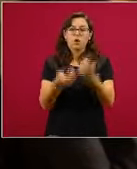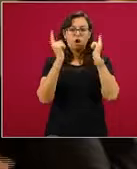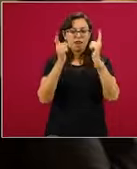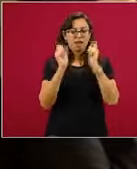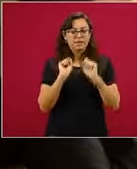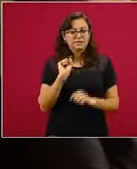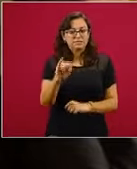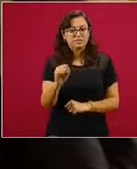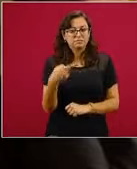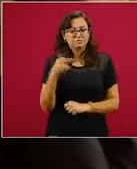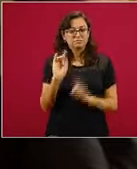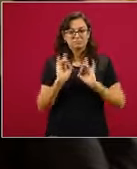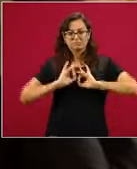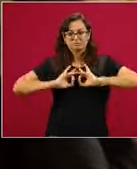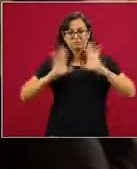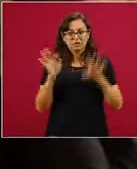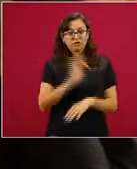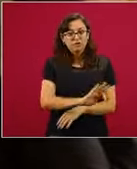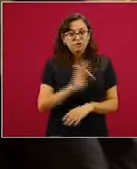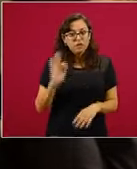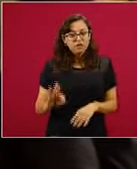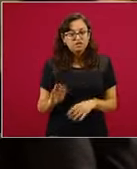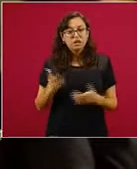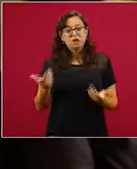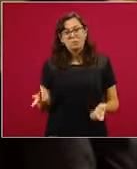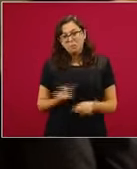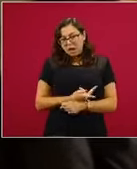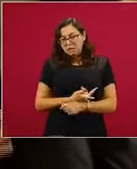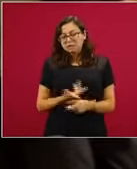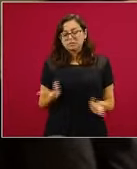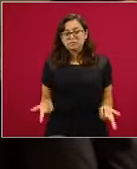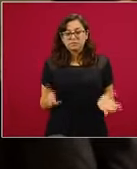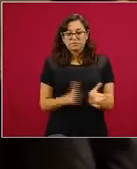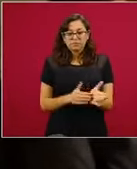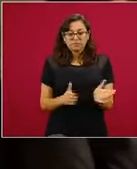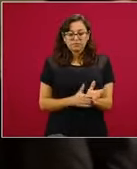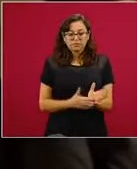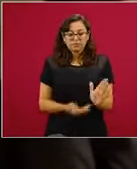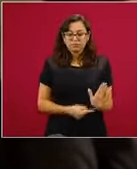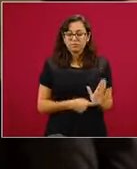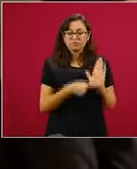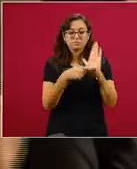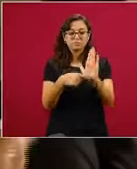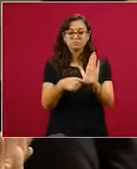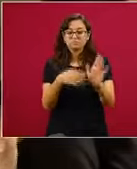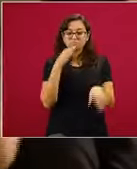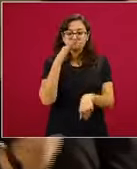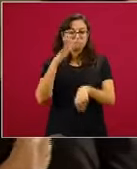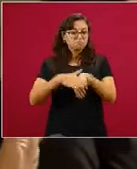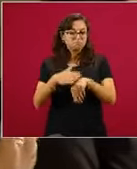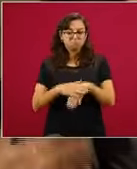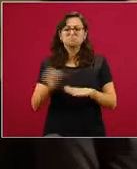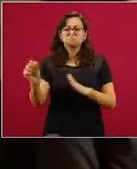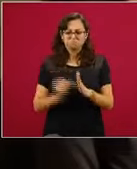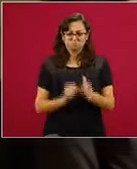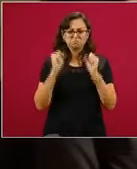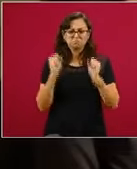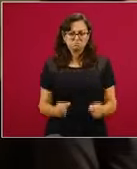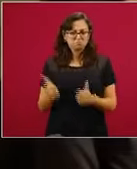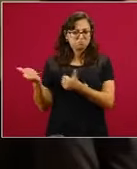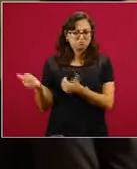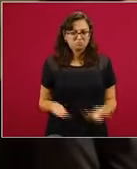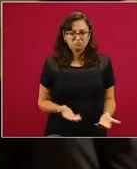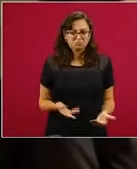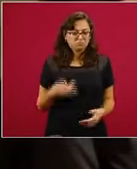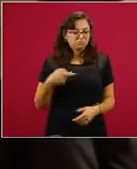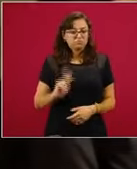algo, ¿esas fechas son movibles? ¿Qué pasaría? O sea, porque el documento casi nos dice, ese mes ya la tienes, y pues todavía